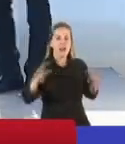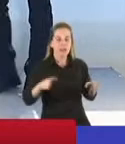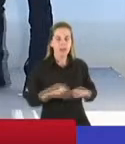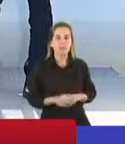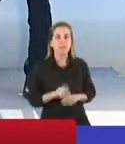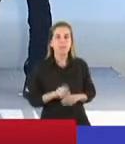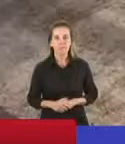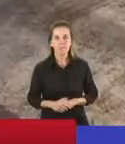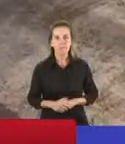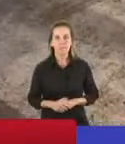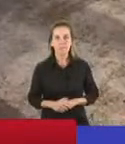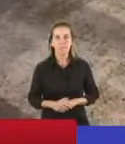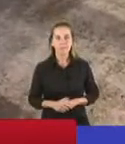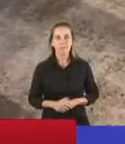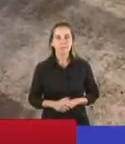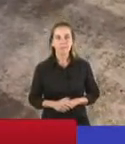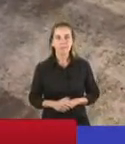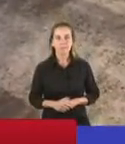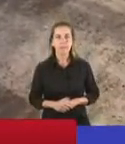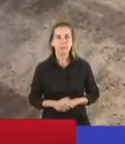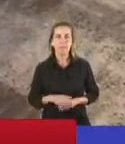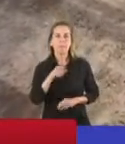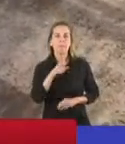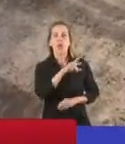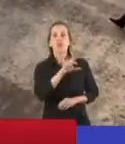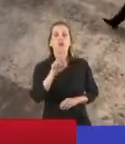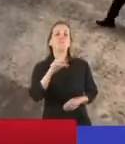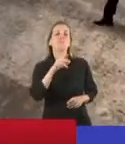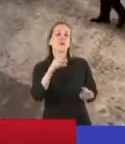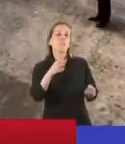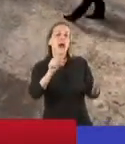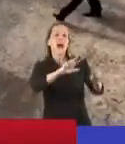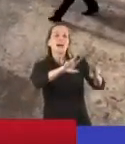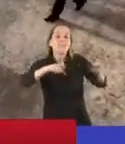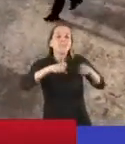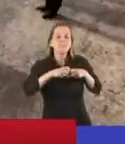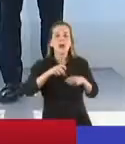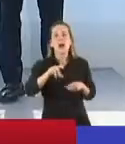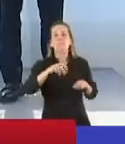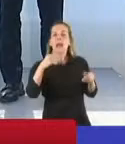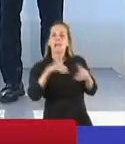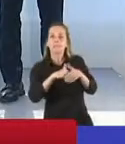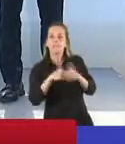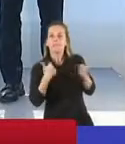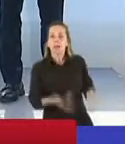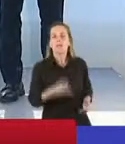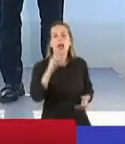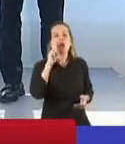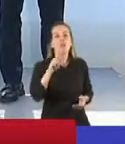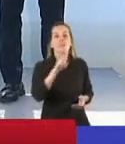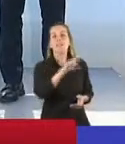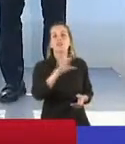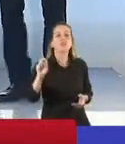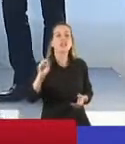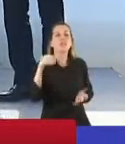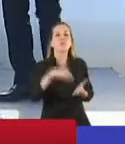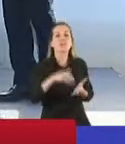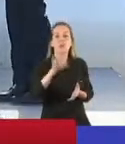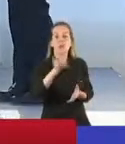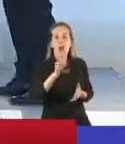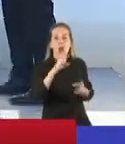Néstor. No es ese. Pero era más o menos así, una épico. Eso porque cuando Perón